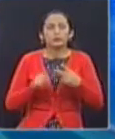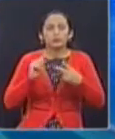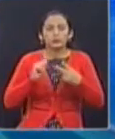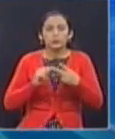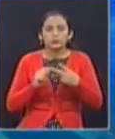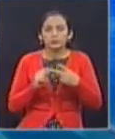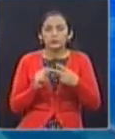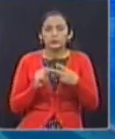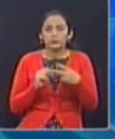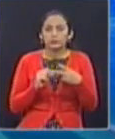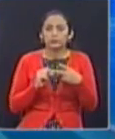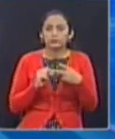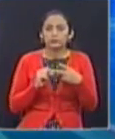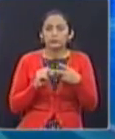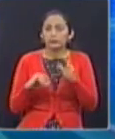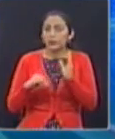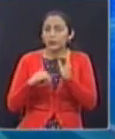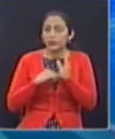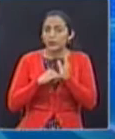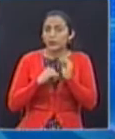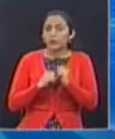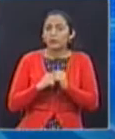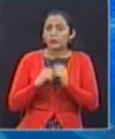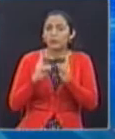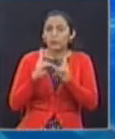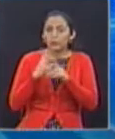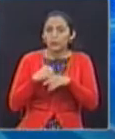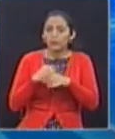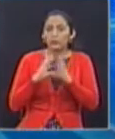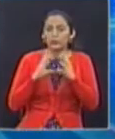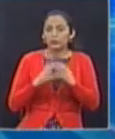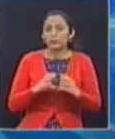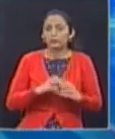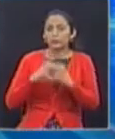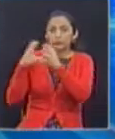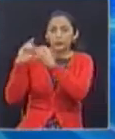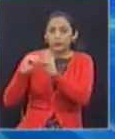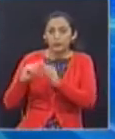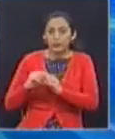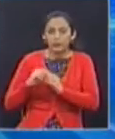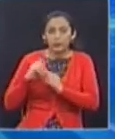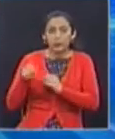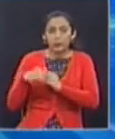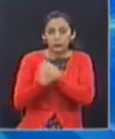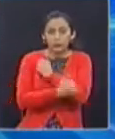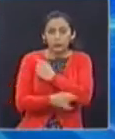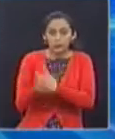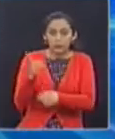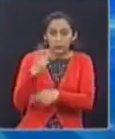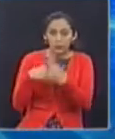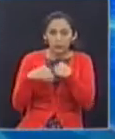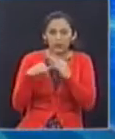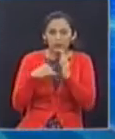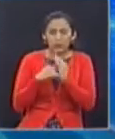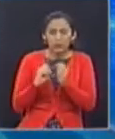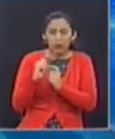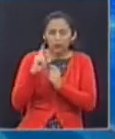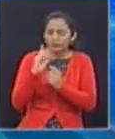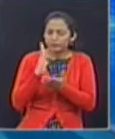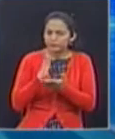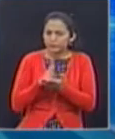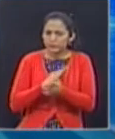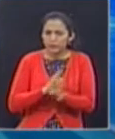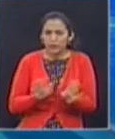reducción del impuesto a la salida de capitales, que evidentemente todos los analistas económicos han mencionado